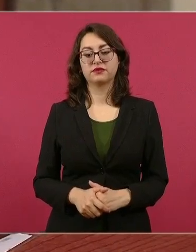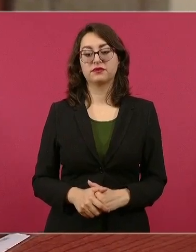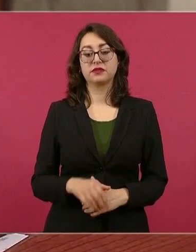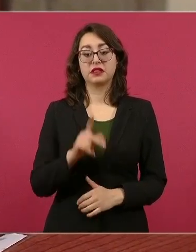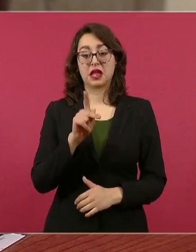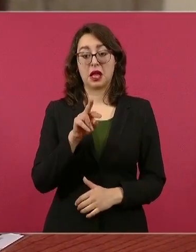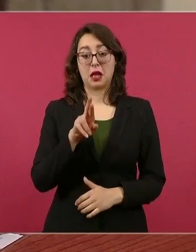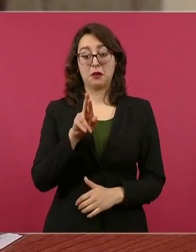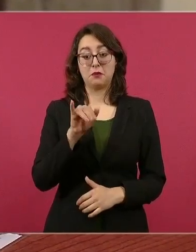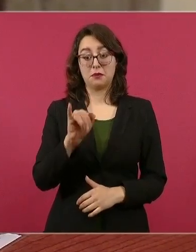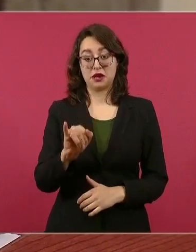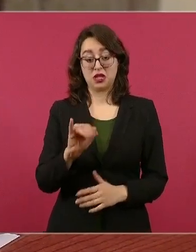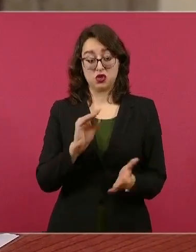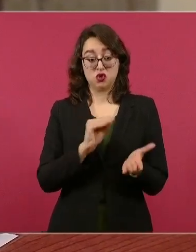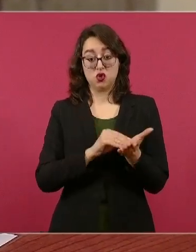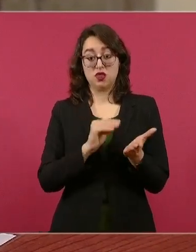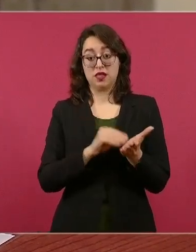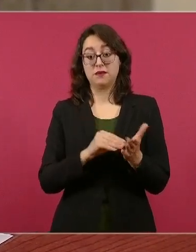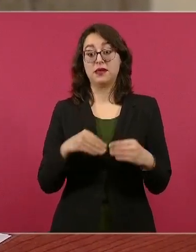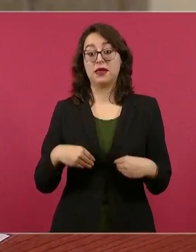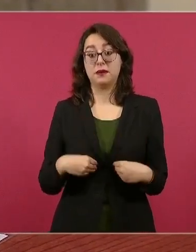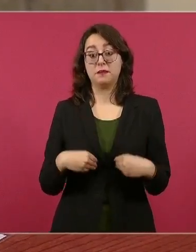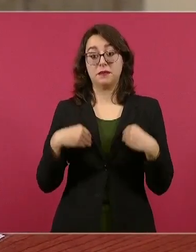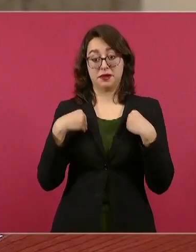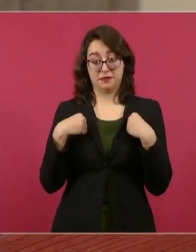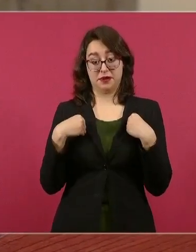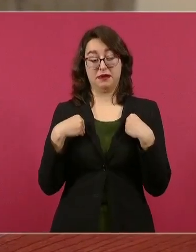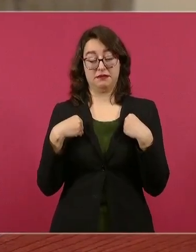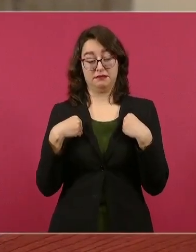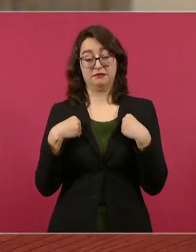pero a pesar de Alito, no gracias a él,